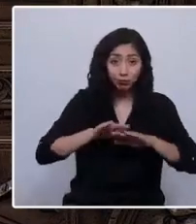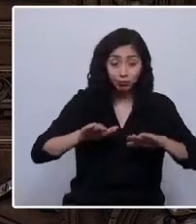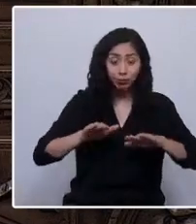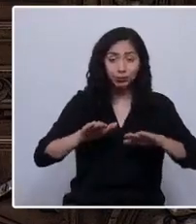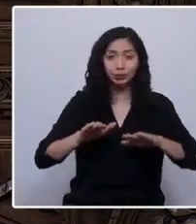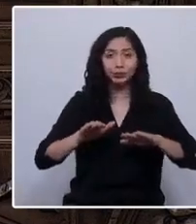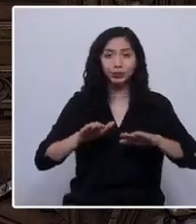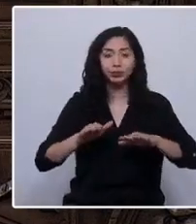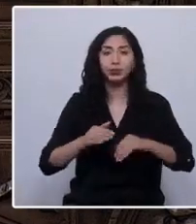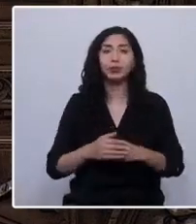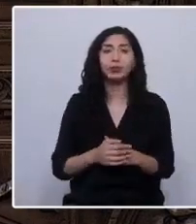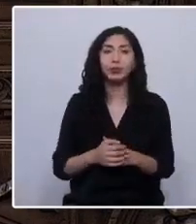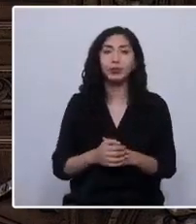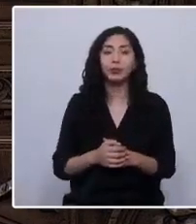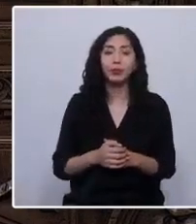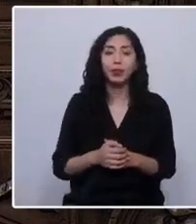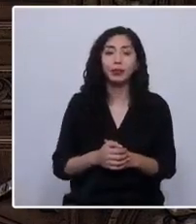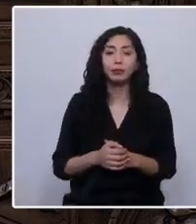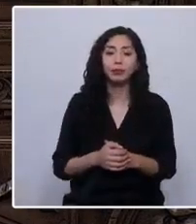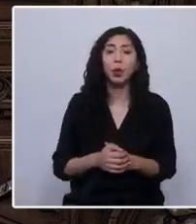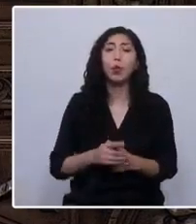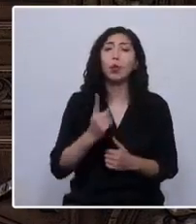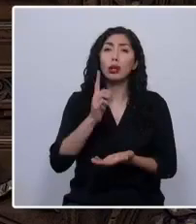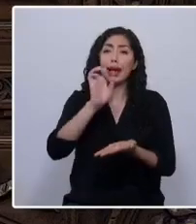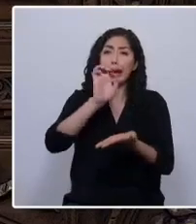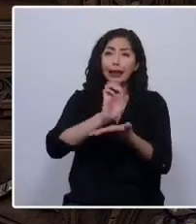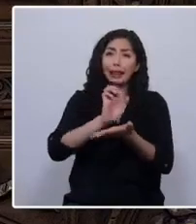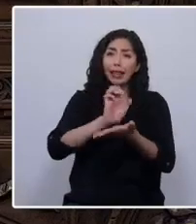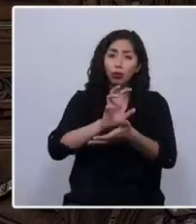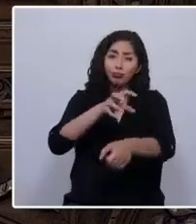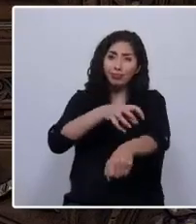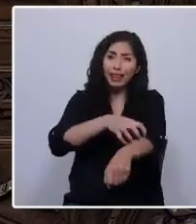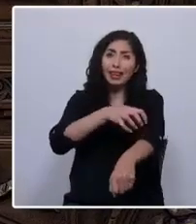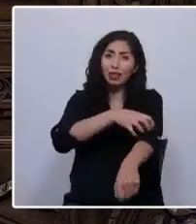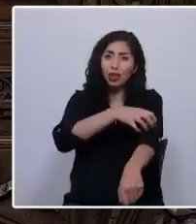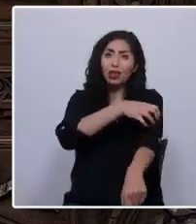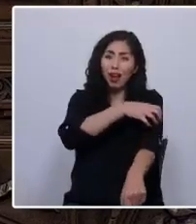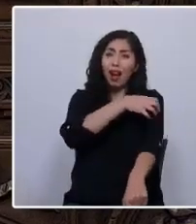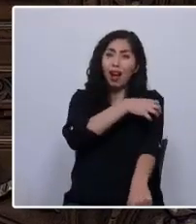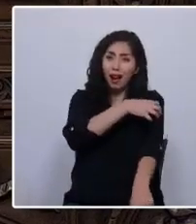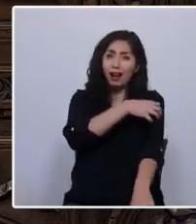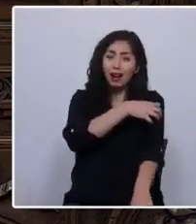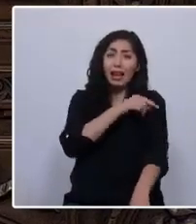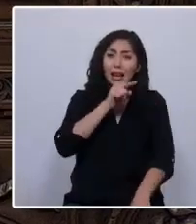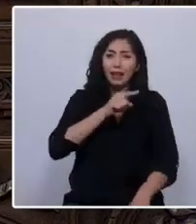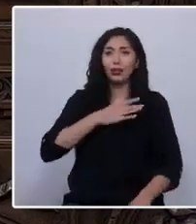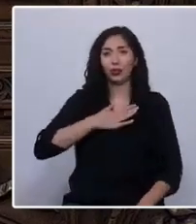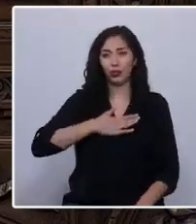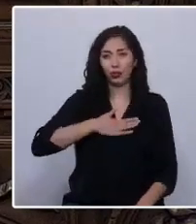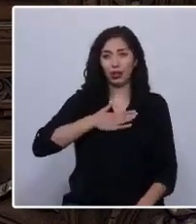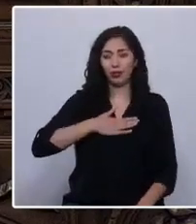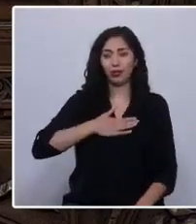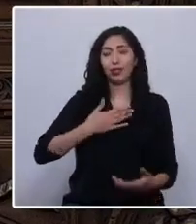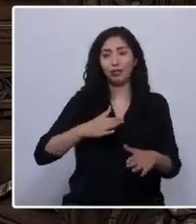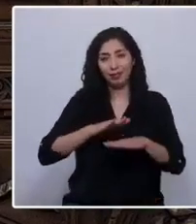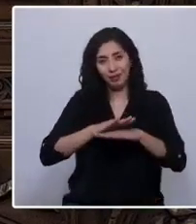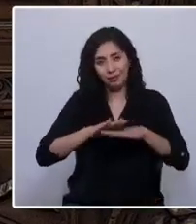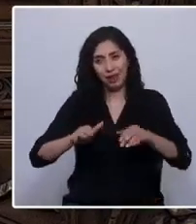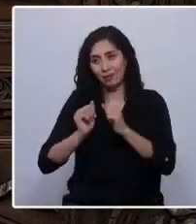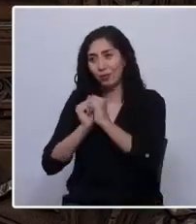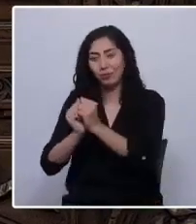sentenciar al final un Estado regional con décimas. Así quiero ir cerrando,